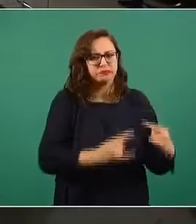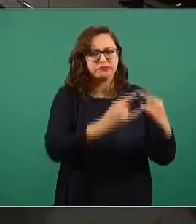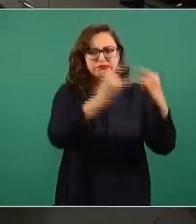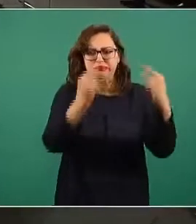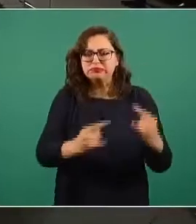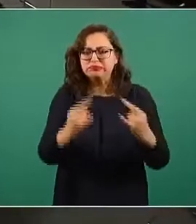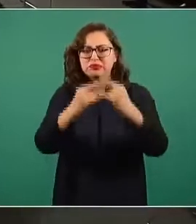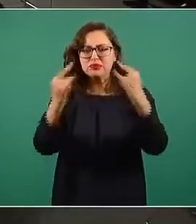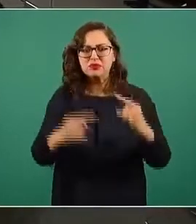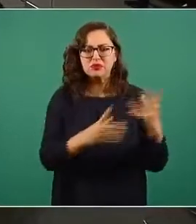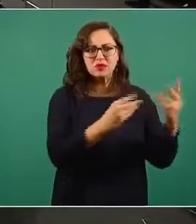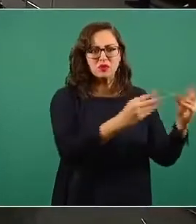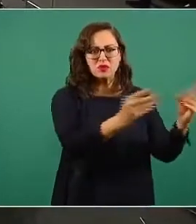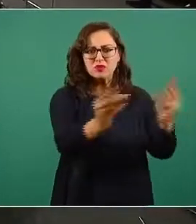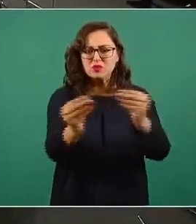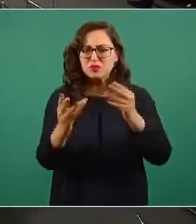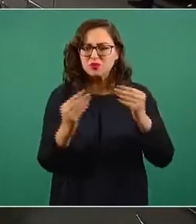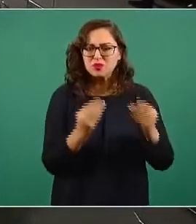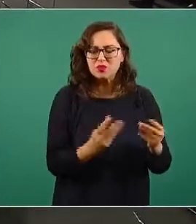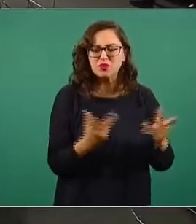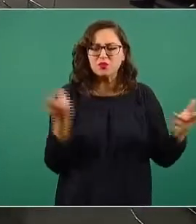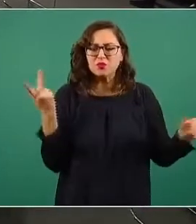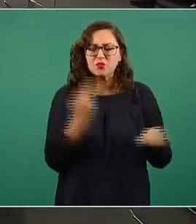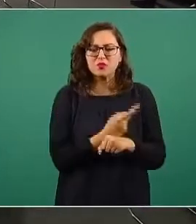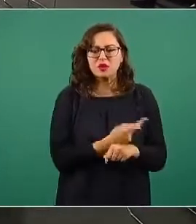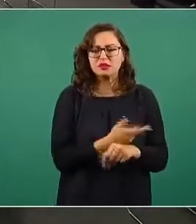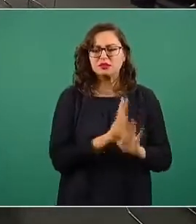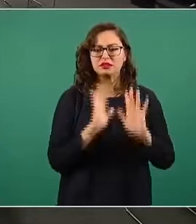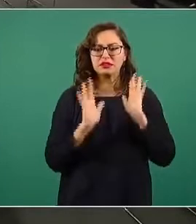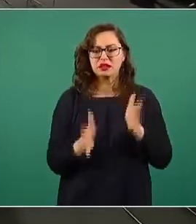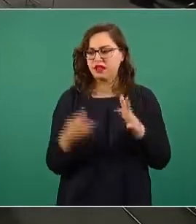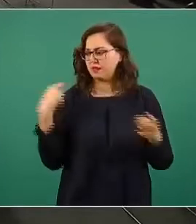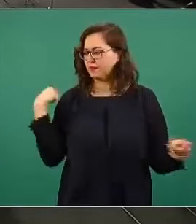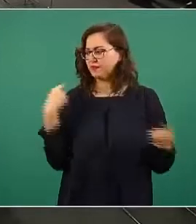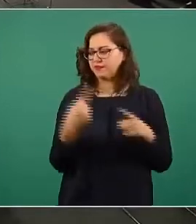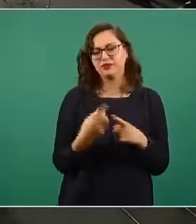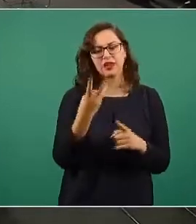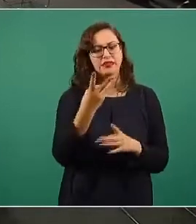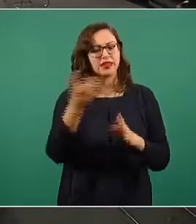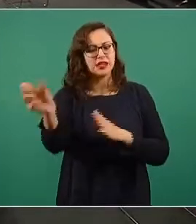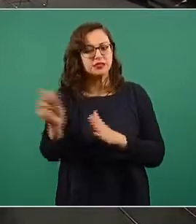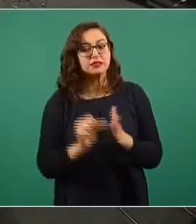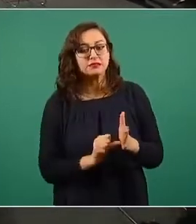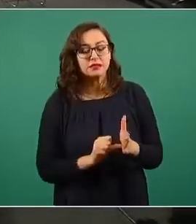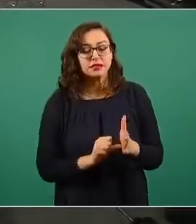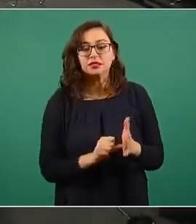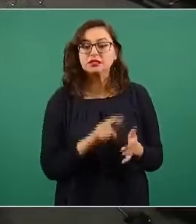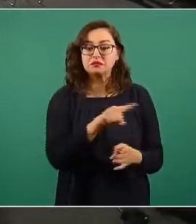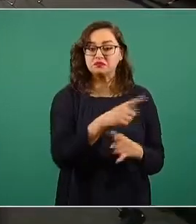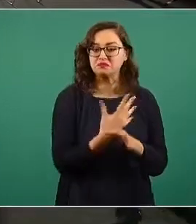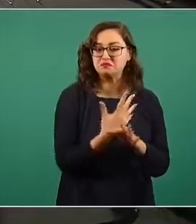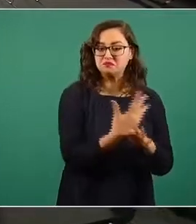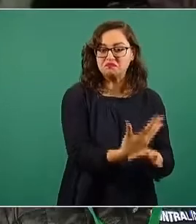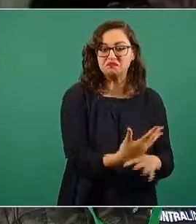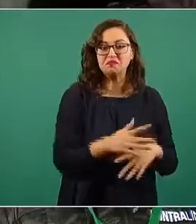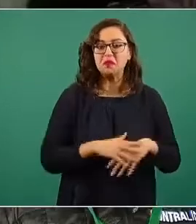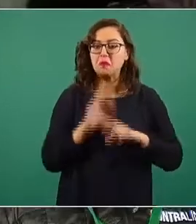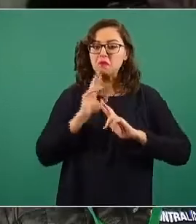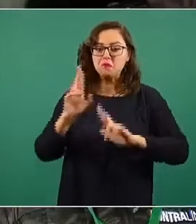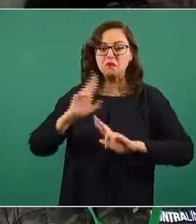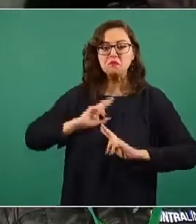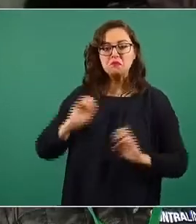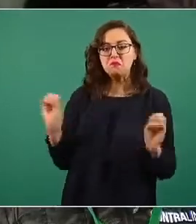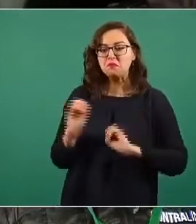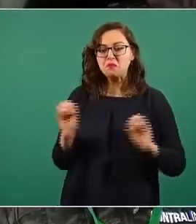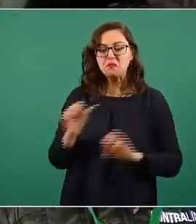que se encuentran ahí, ya desde hace 3 meses, pues que dicen no ha habido ninguna respuesta.